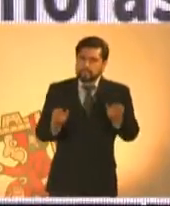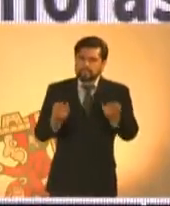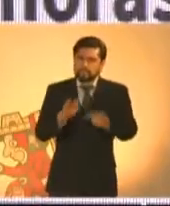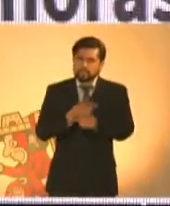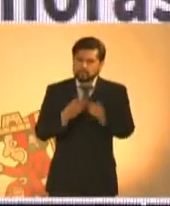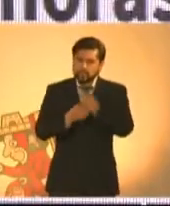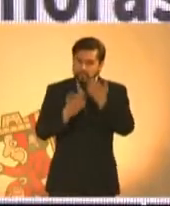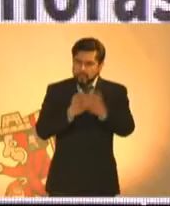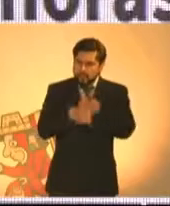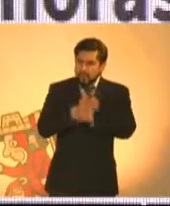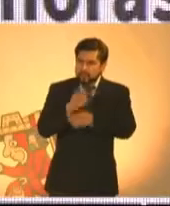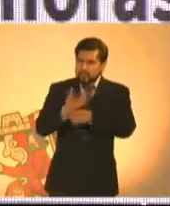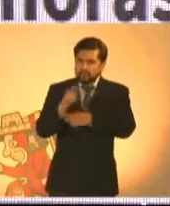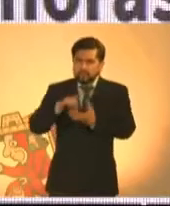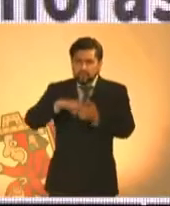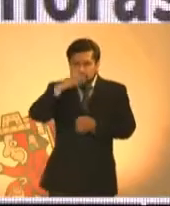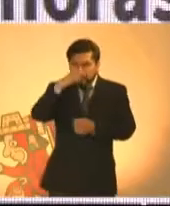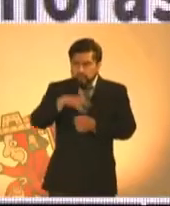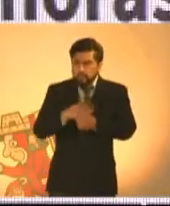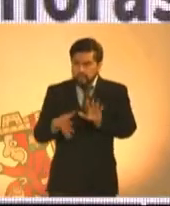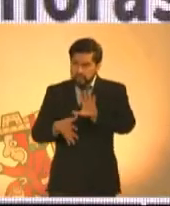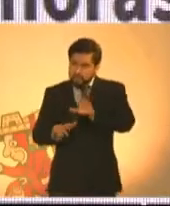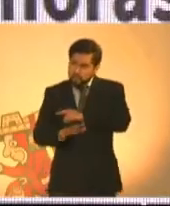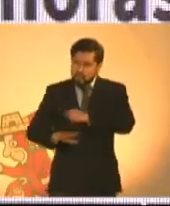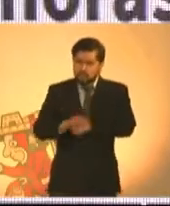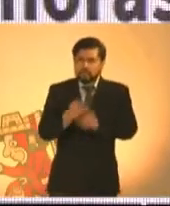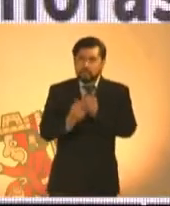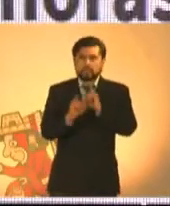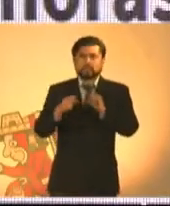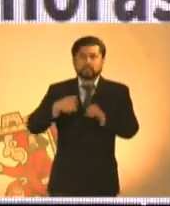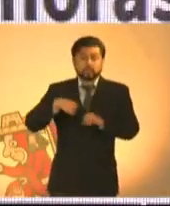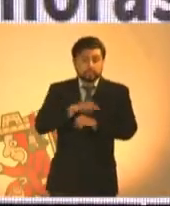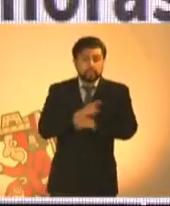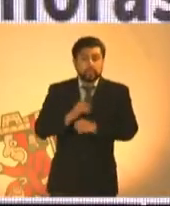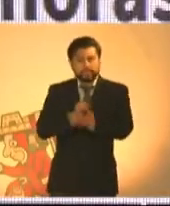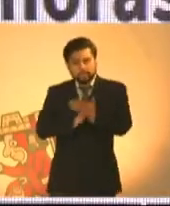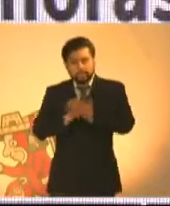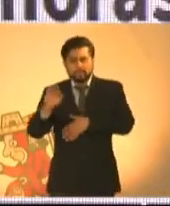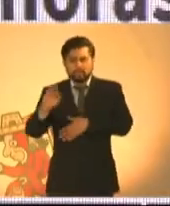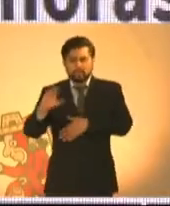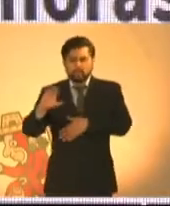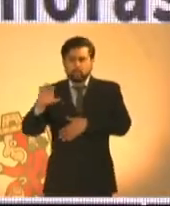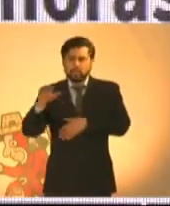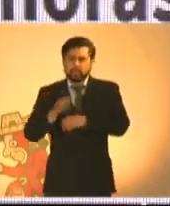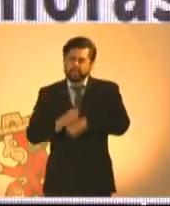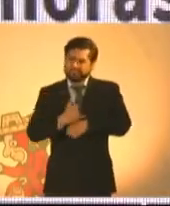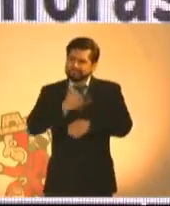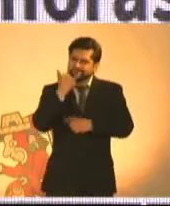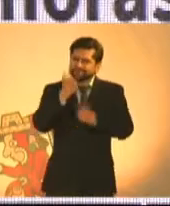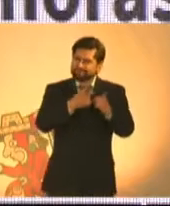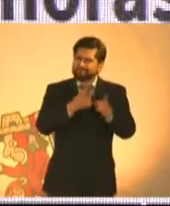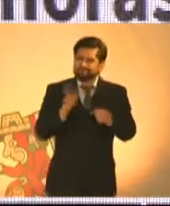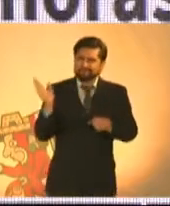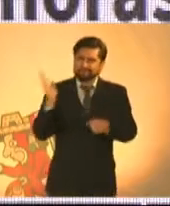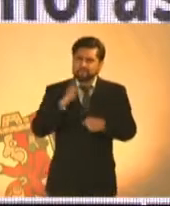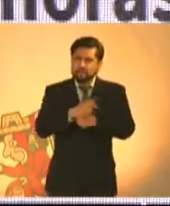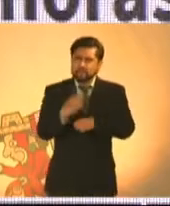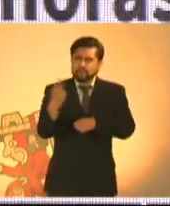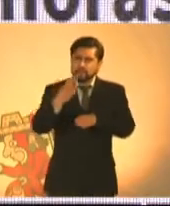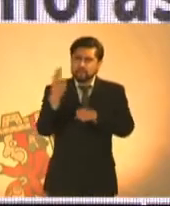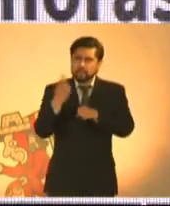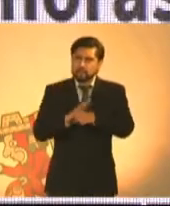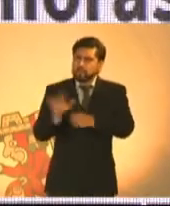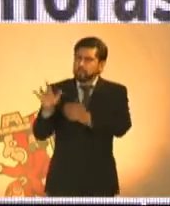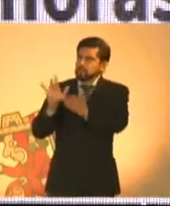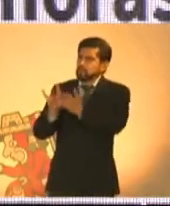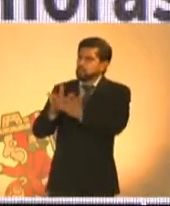la administración del fondo de cultura reparar este error y esto significaba muchos cosas empezar a conectar libros desde